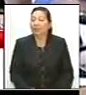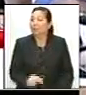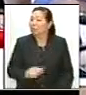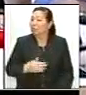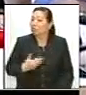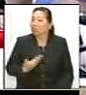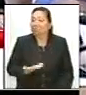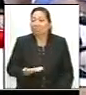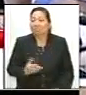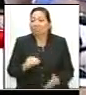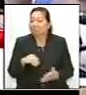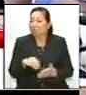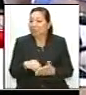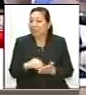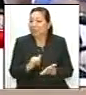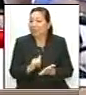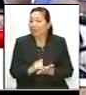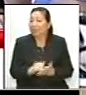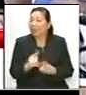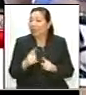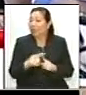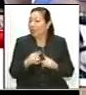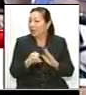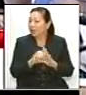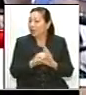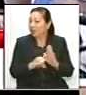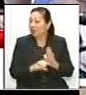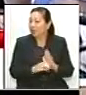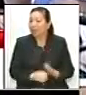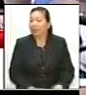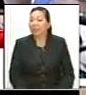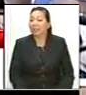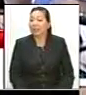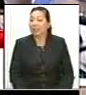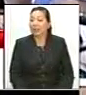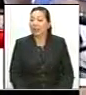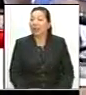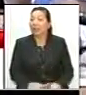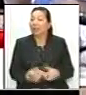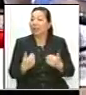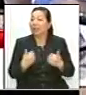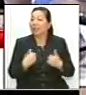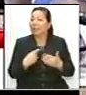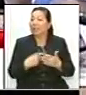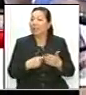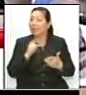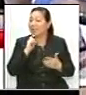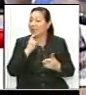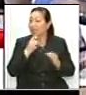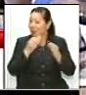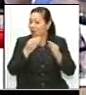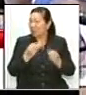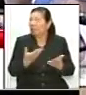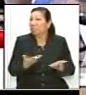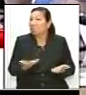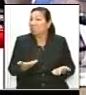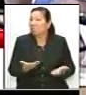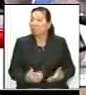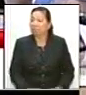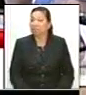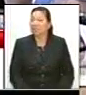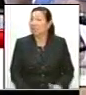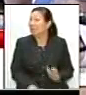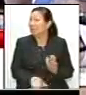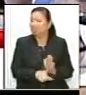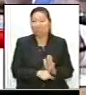podemos ser los que incumplimos las decisiones de un tribunal constitucional que interpreta la Constitución. Creo que tenemos que ser correctos, porque si no, ¿qué pasaría? Nuestras